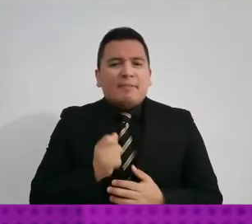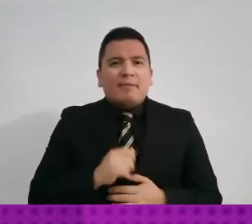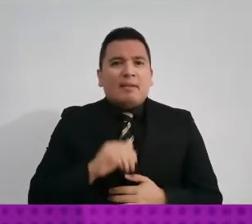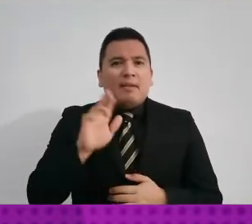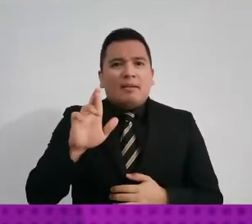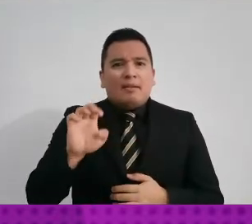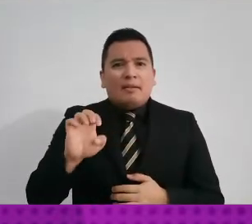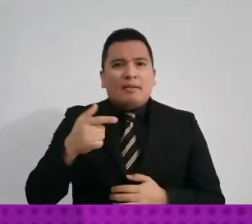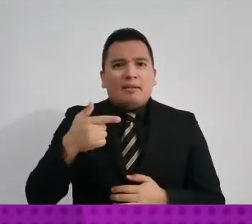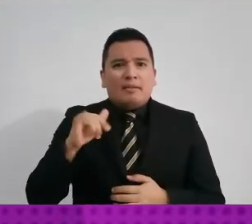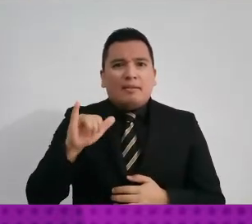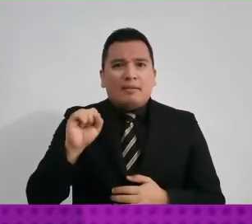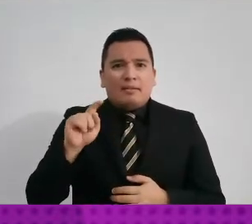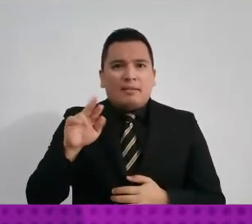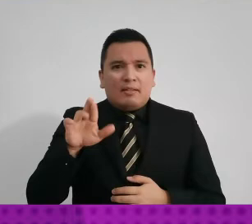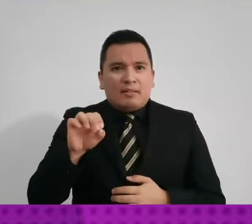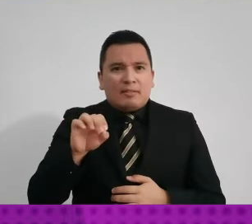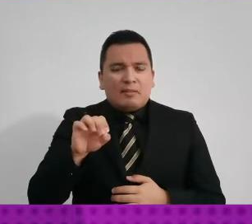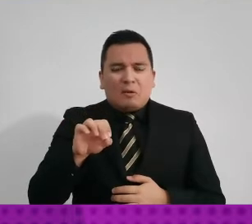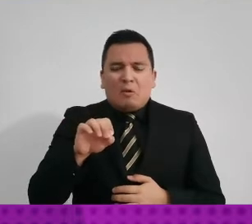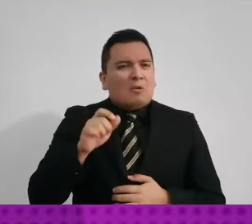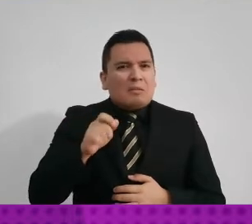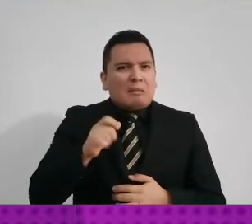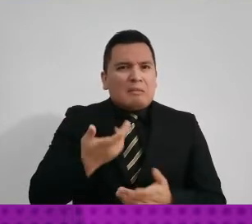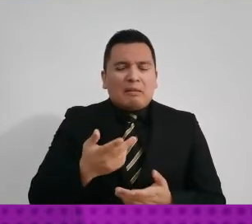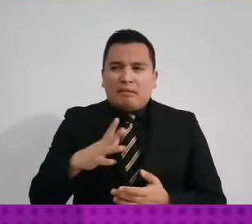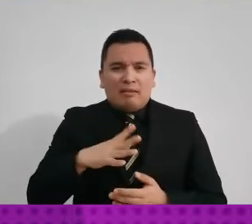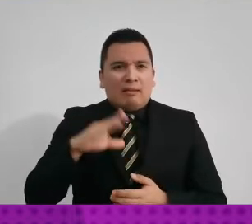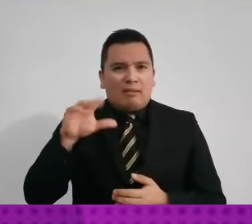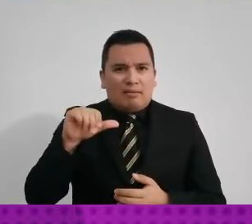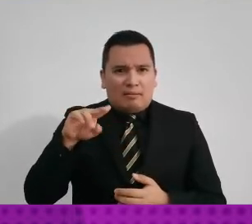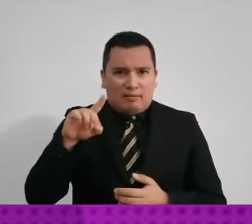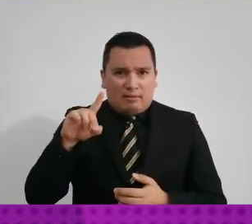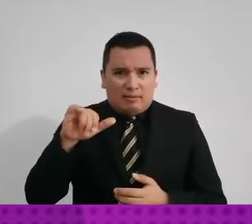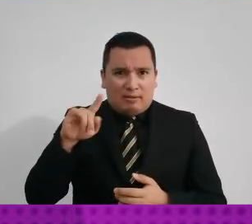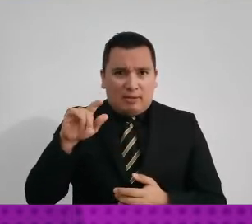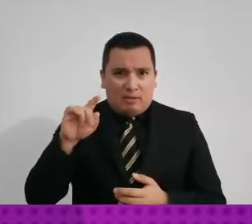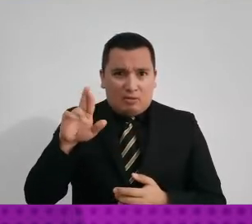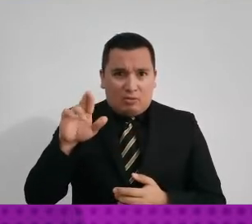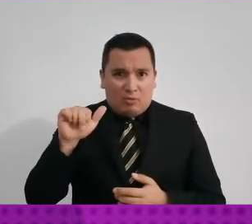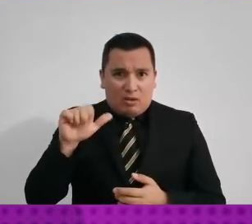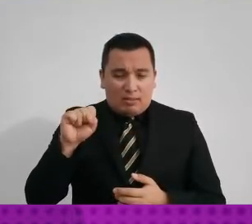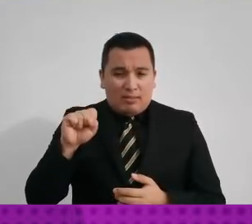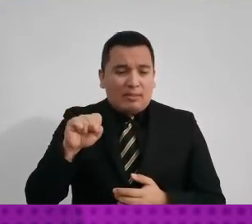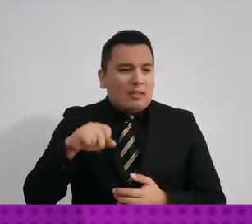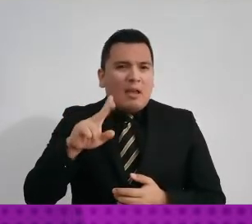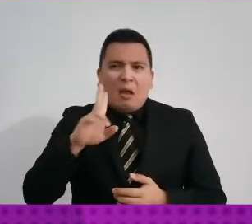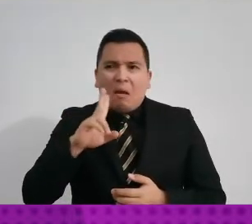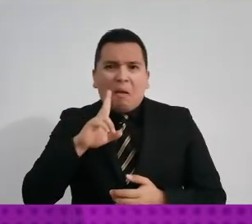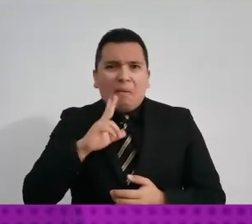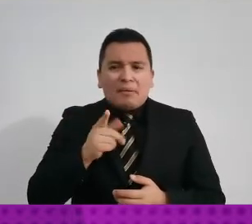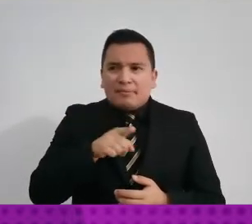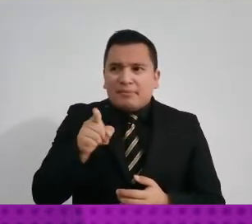es el registro de las candidaturas. Y es cuando ya tenemos candidatos por parte de los partidos políticos